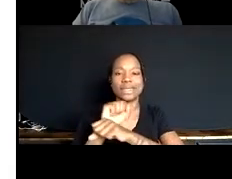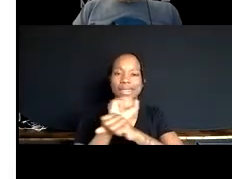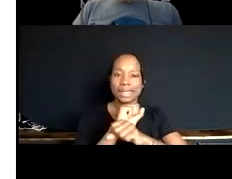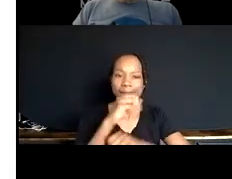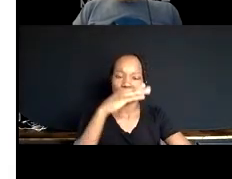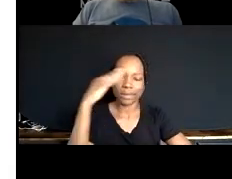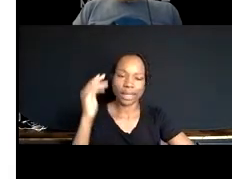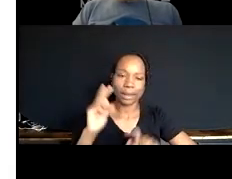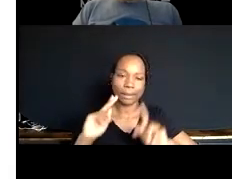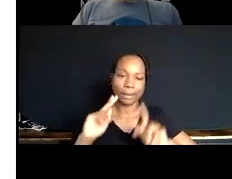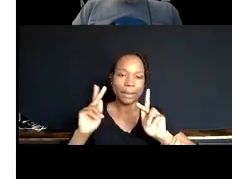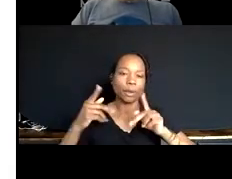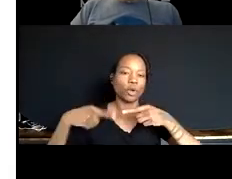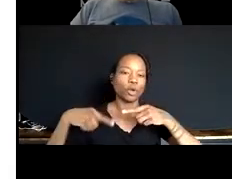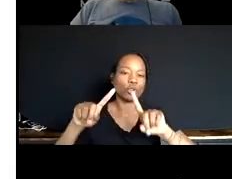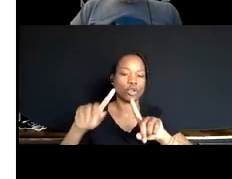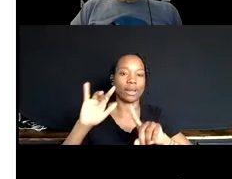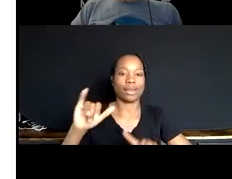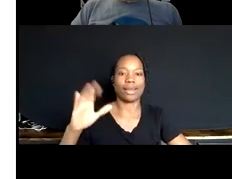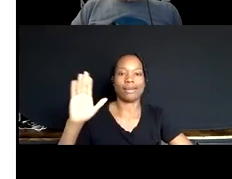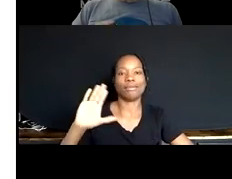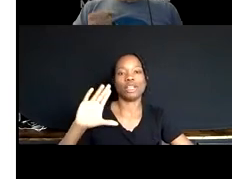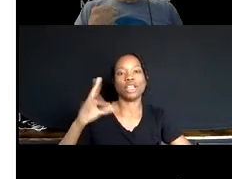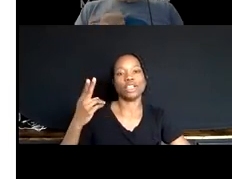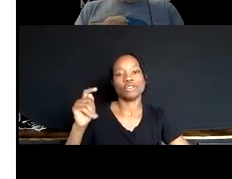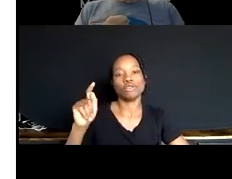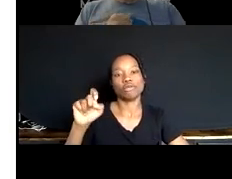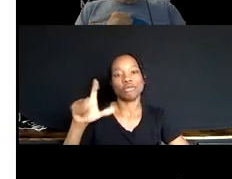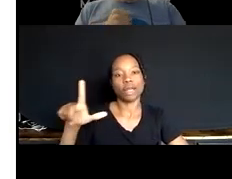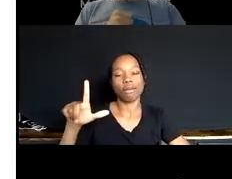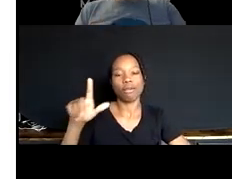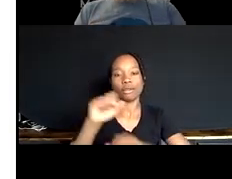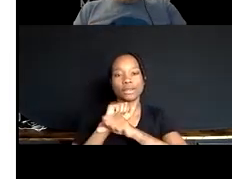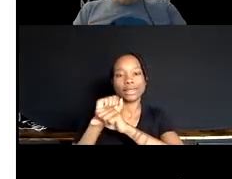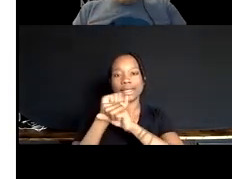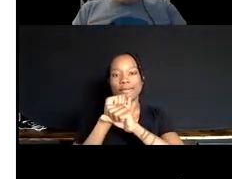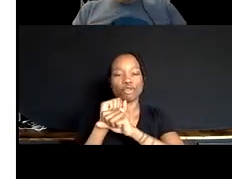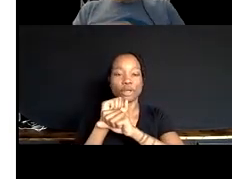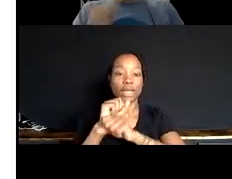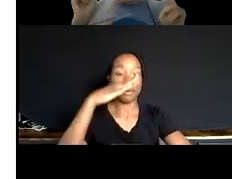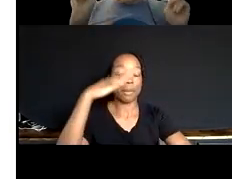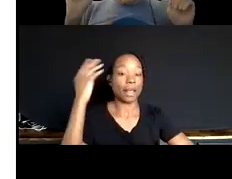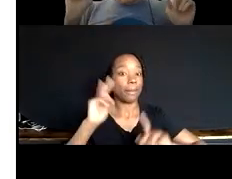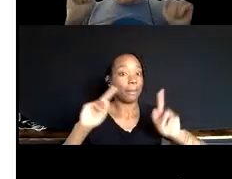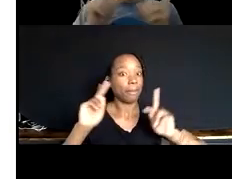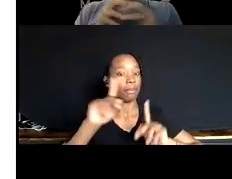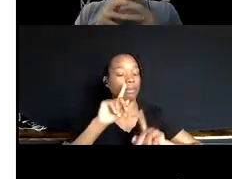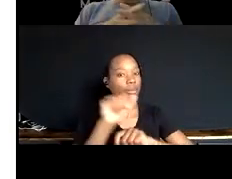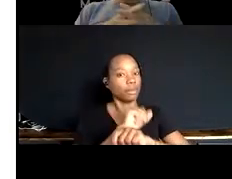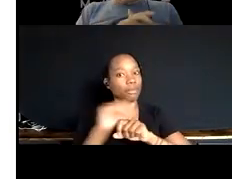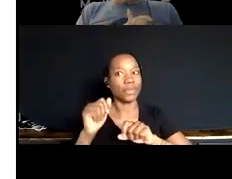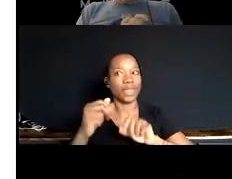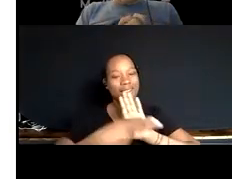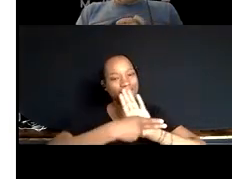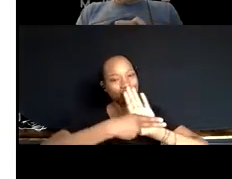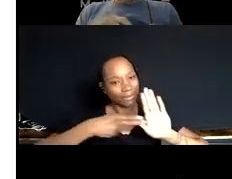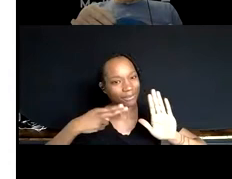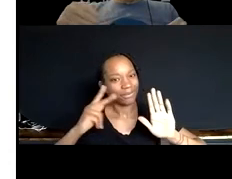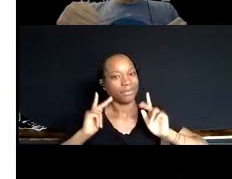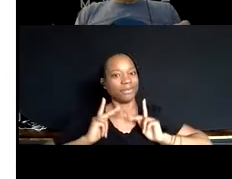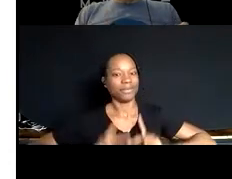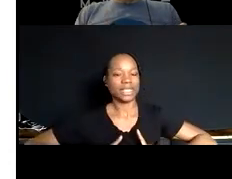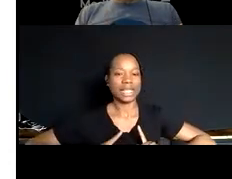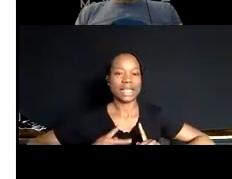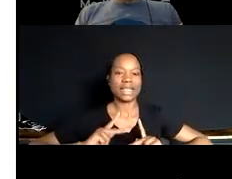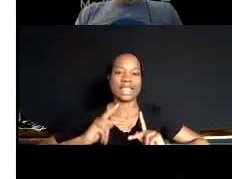de personas negras esclavizadas durante el tiempo del esclavismo. La gente negra usualmente eran